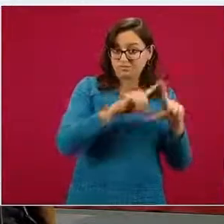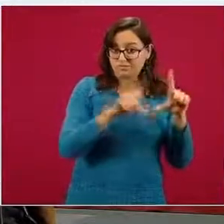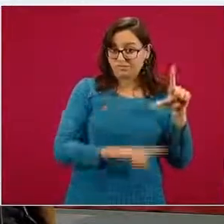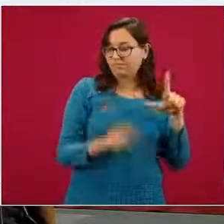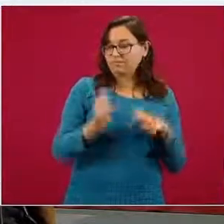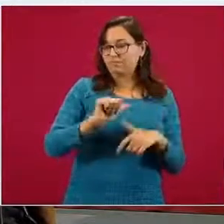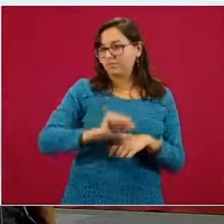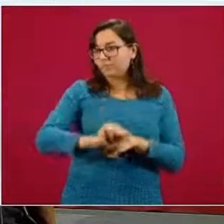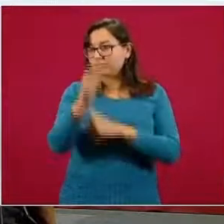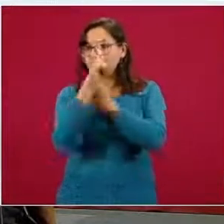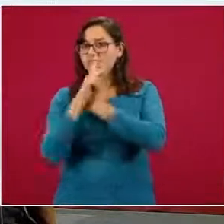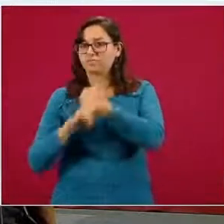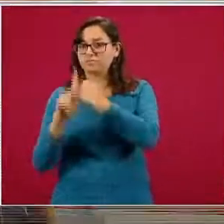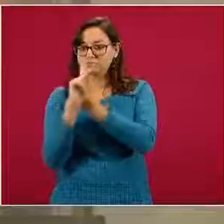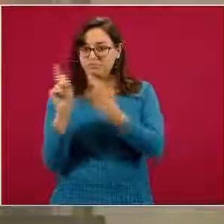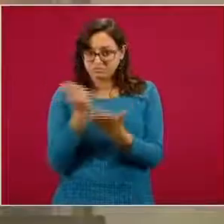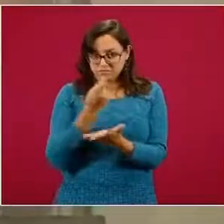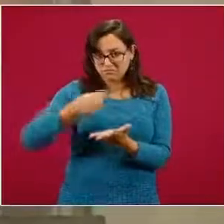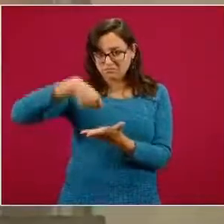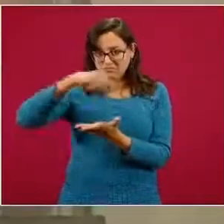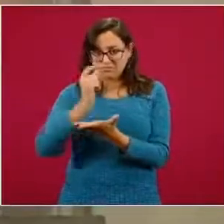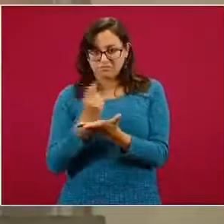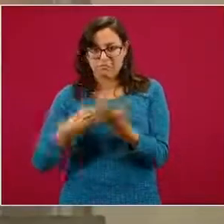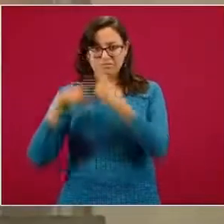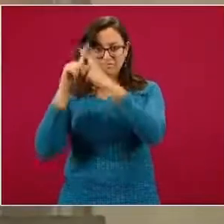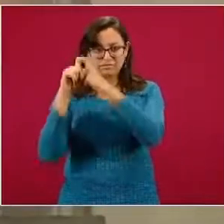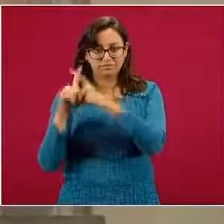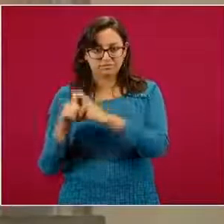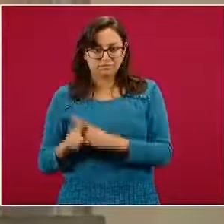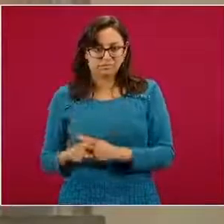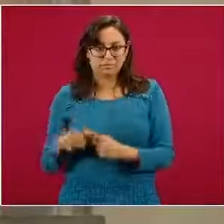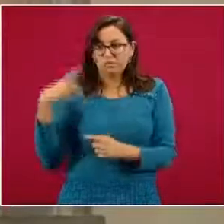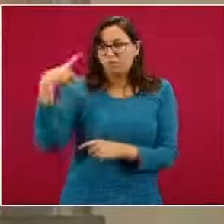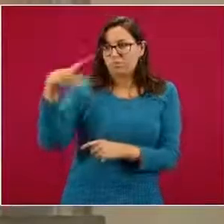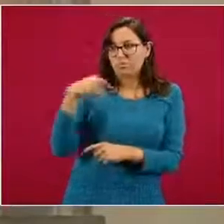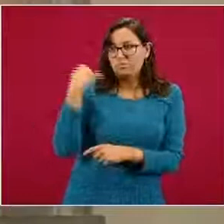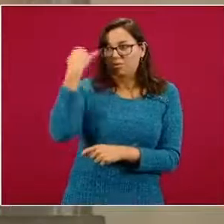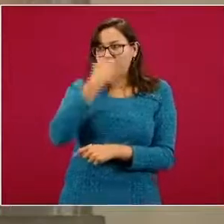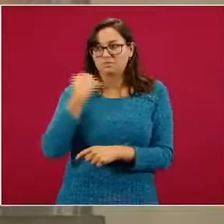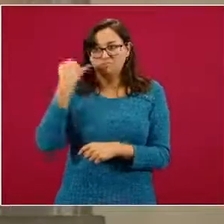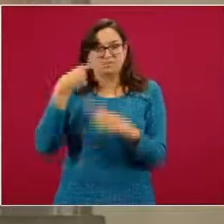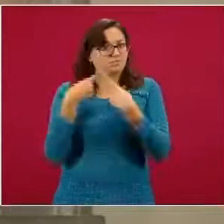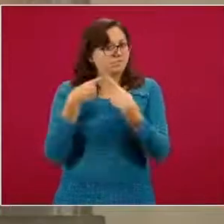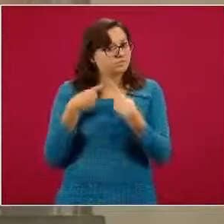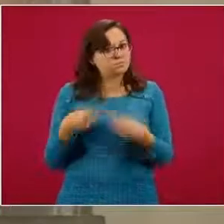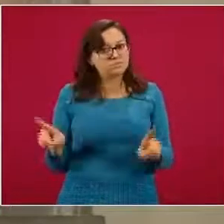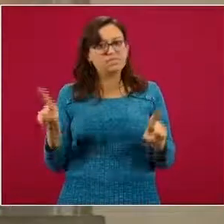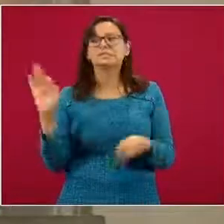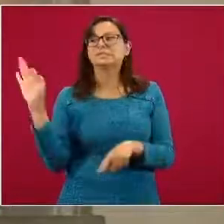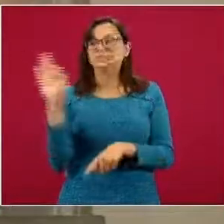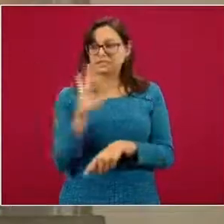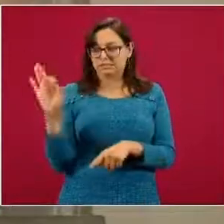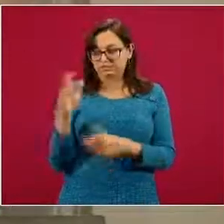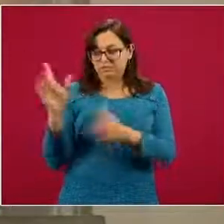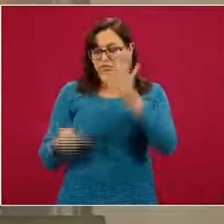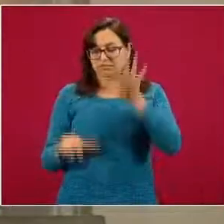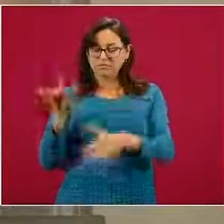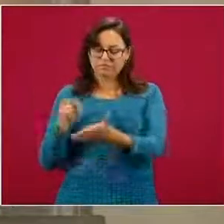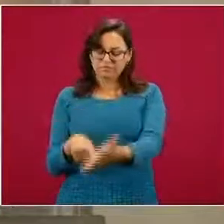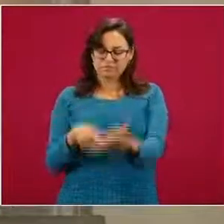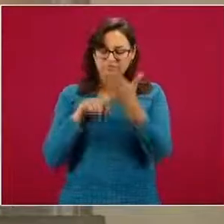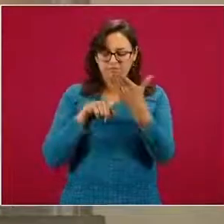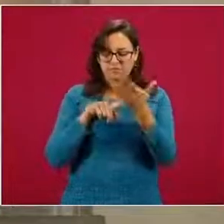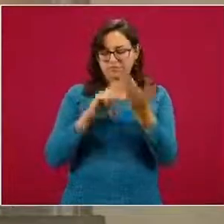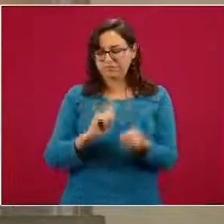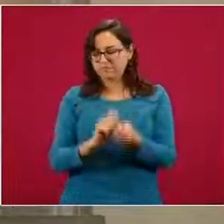otros tipos de, en su momento, lenguajes y lógicamente tipografía, y eso también puede ser mal interpretado y pueden